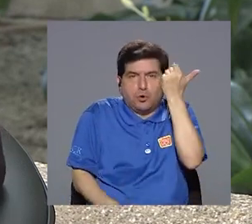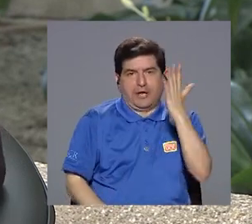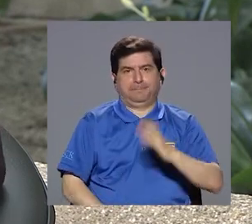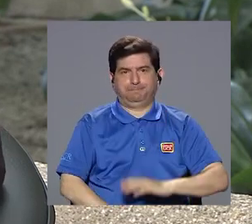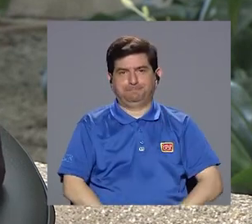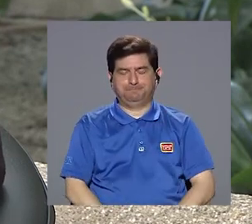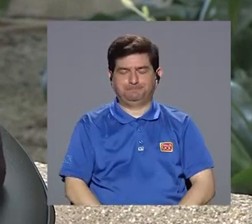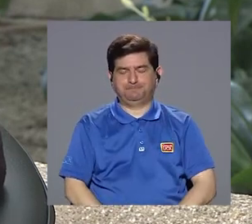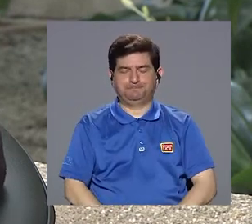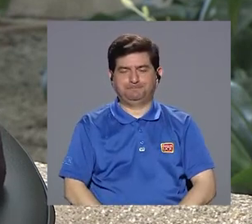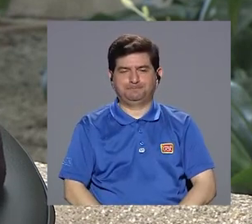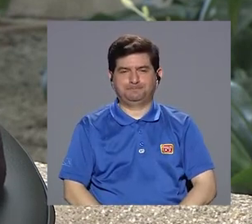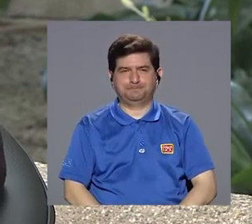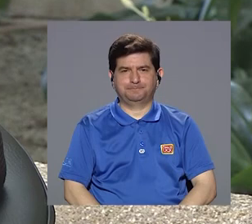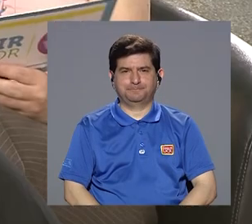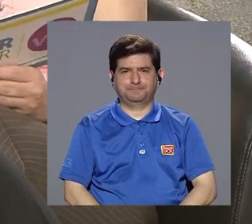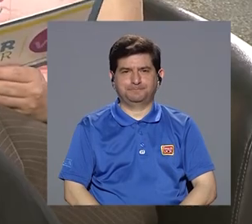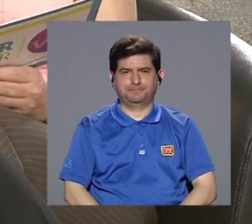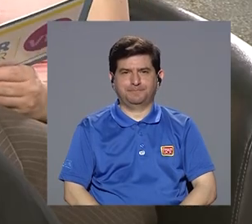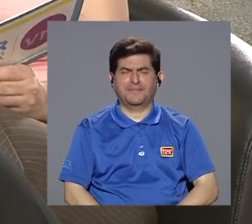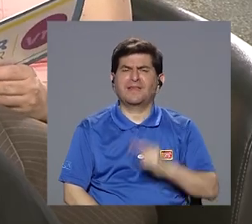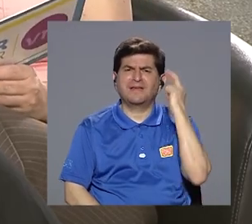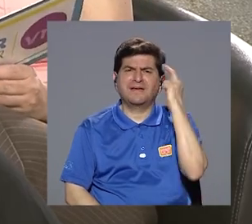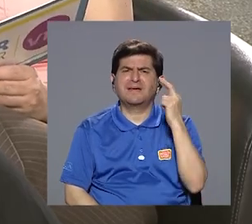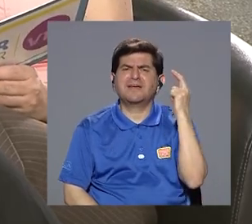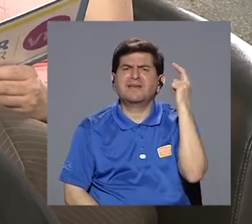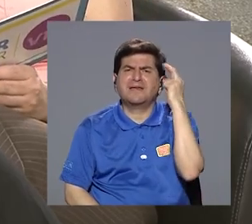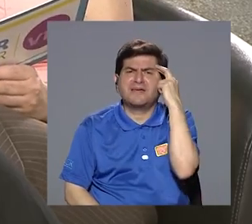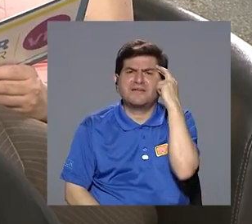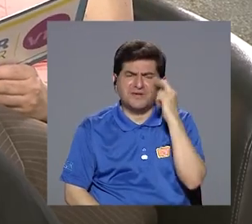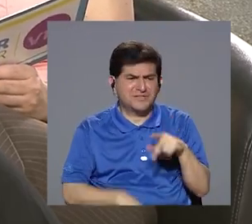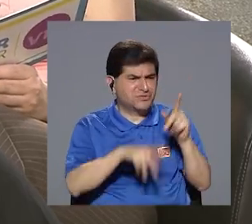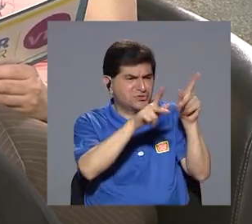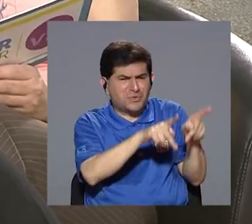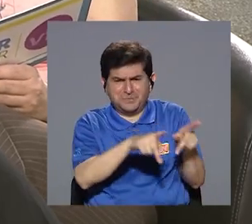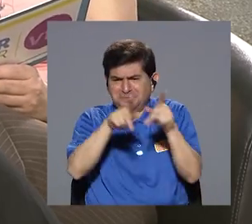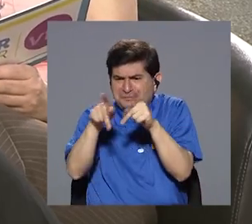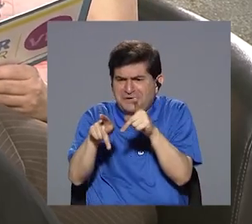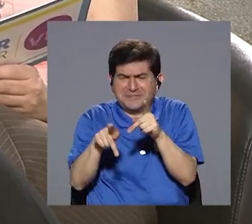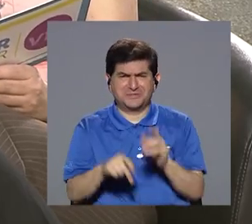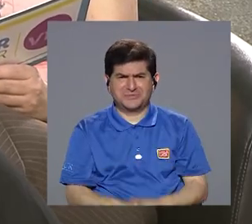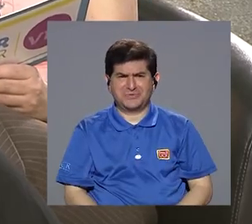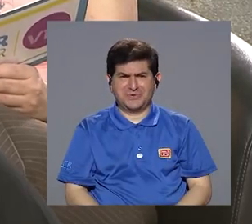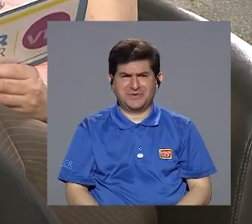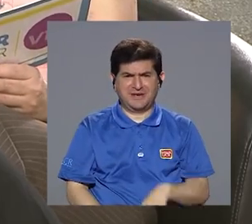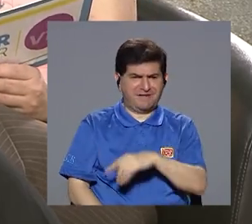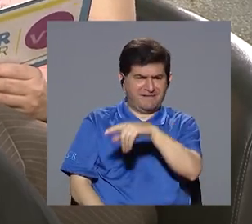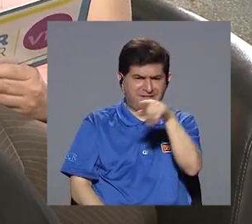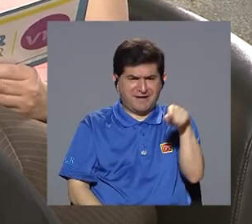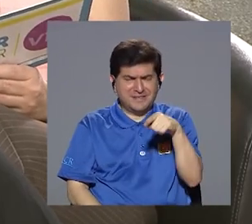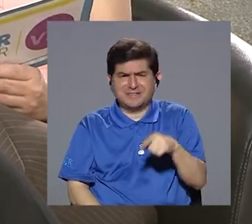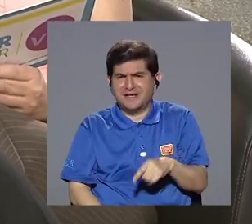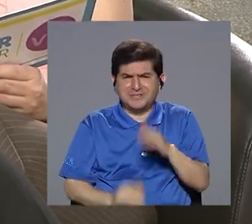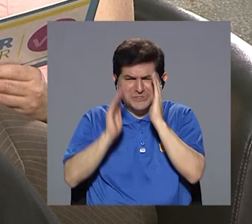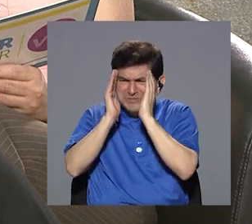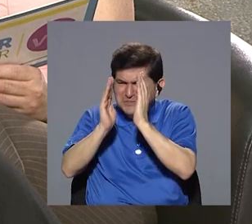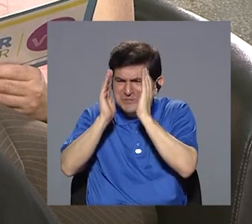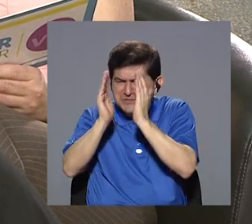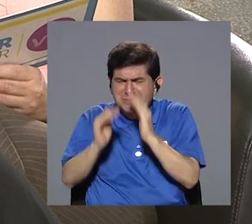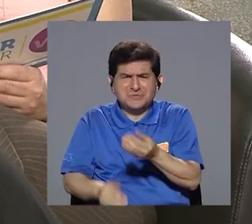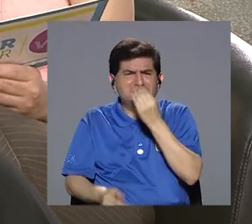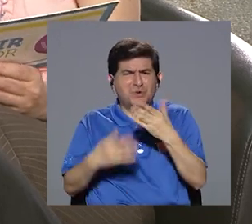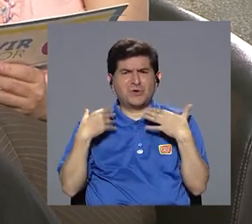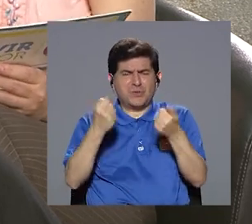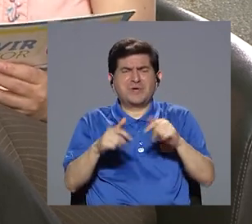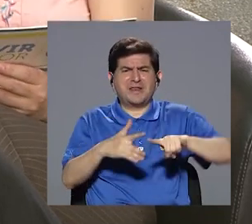lo ingiero. ¿Y qué razones llevan a las personas a esta obsesión por la comida